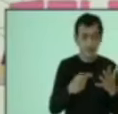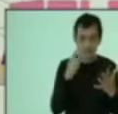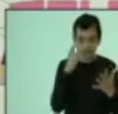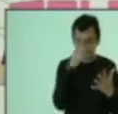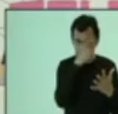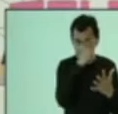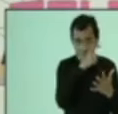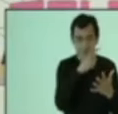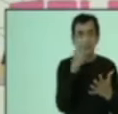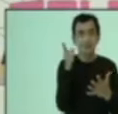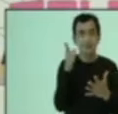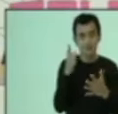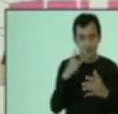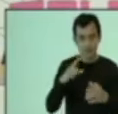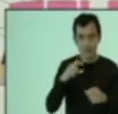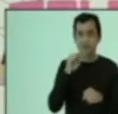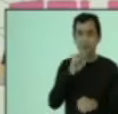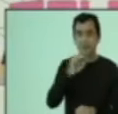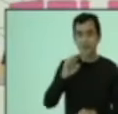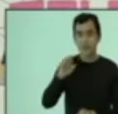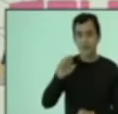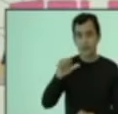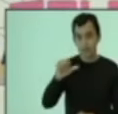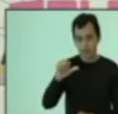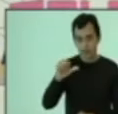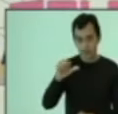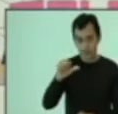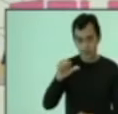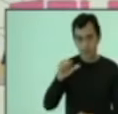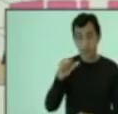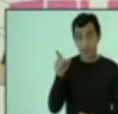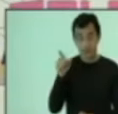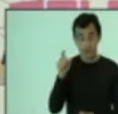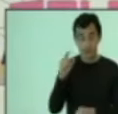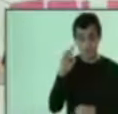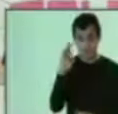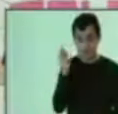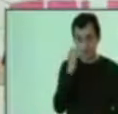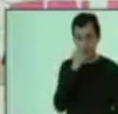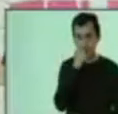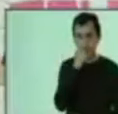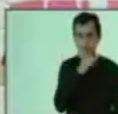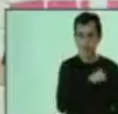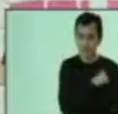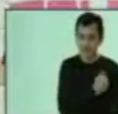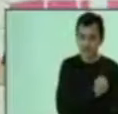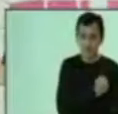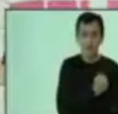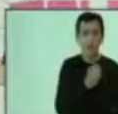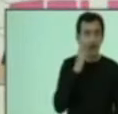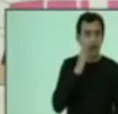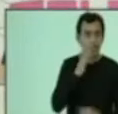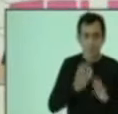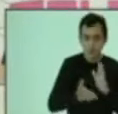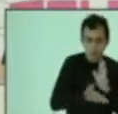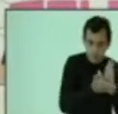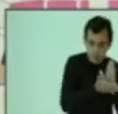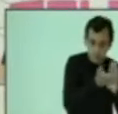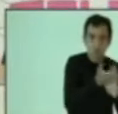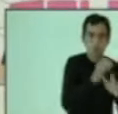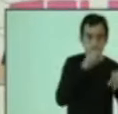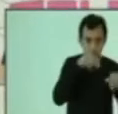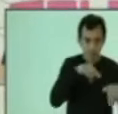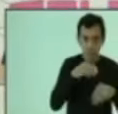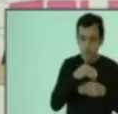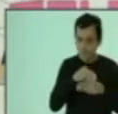federal. Es por ello que, bueno, se tendrá que aterrizar sobre todo y garantizar no solo la construcción, sino también el equipamiento